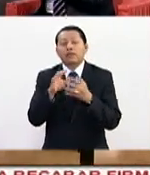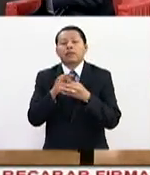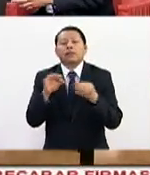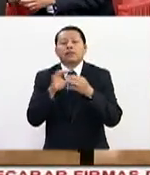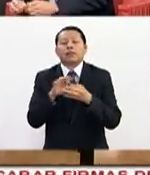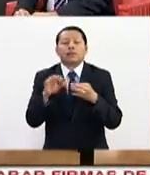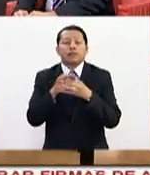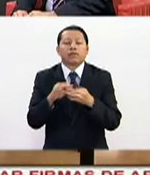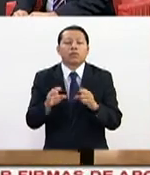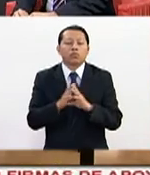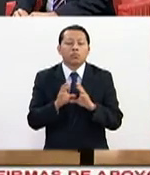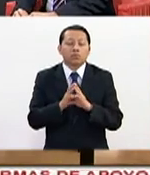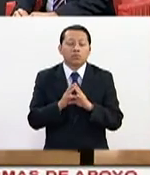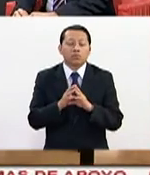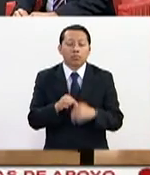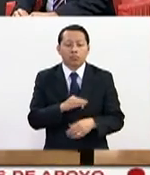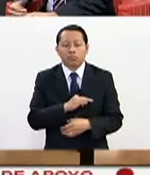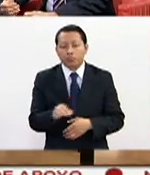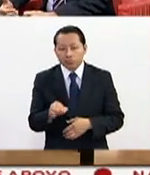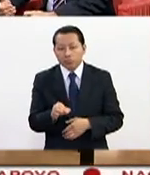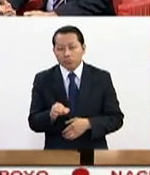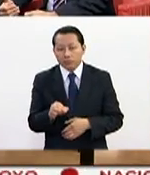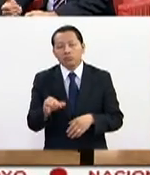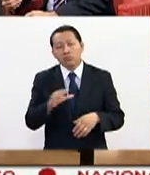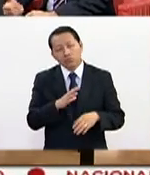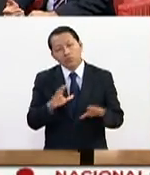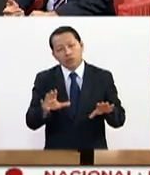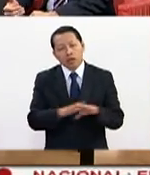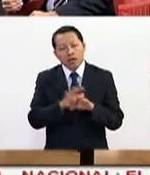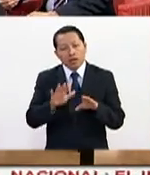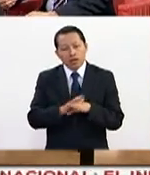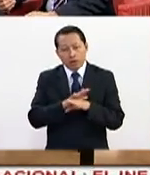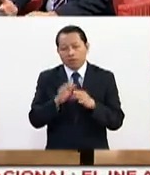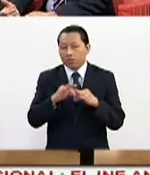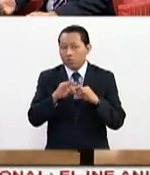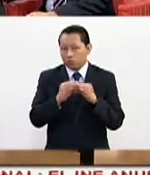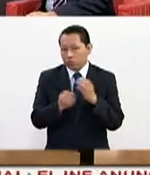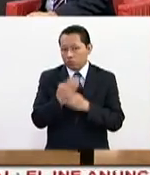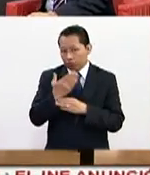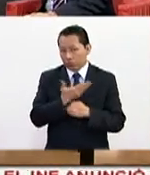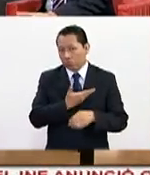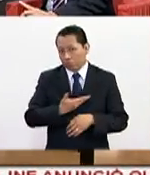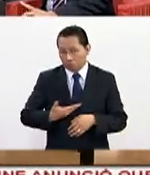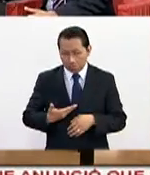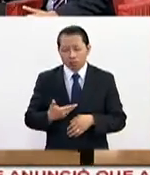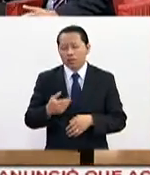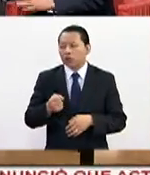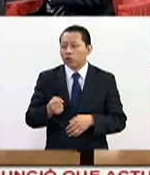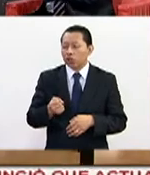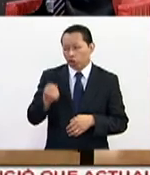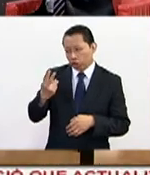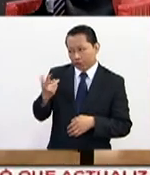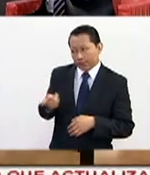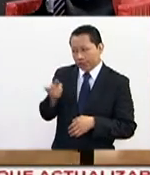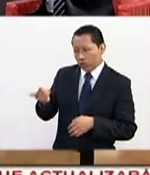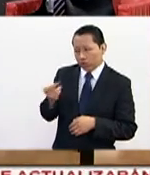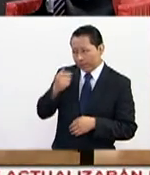que podría cambiar de forma significativa el nuevo presidente. 2 preguntas que me gustaría